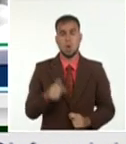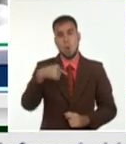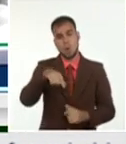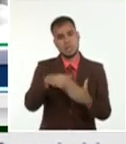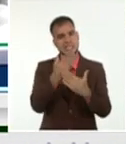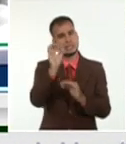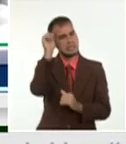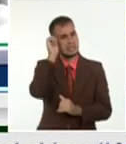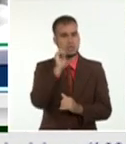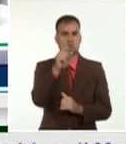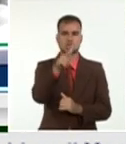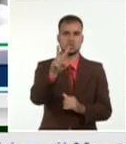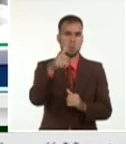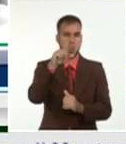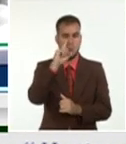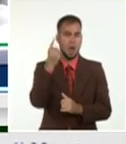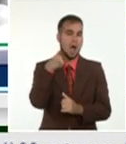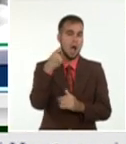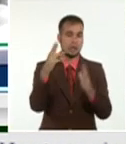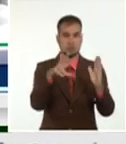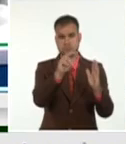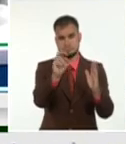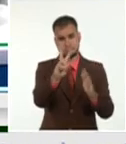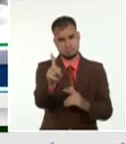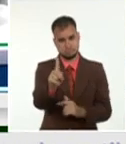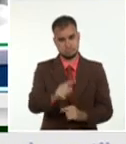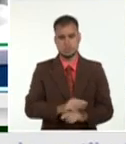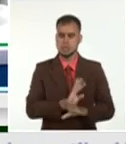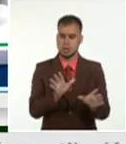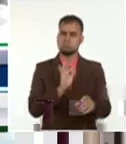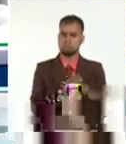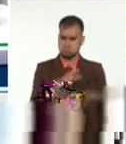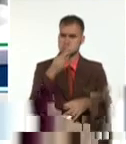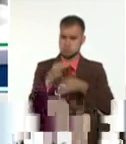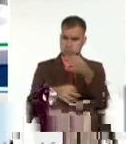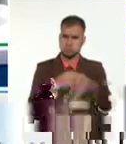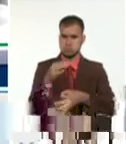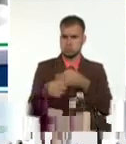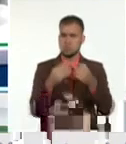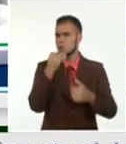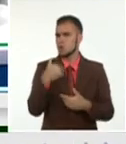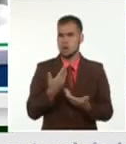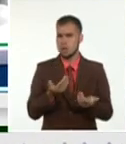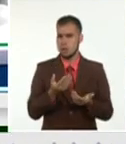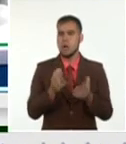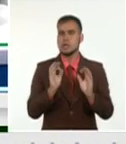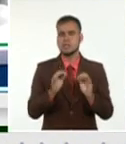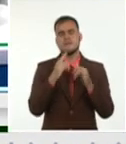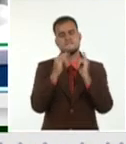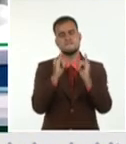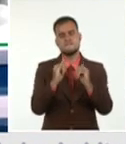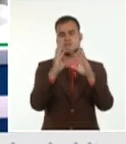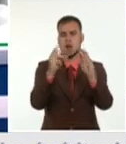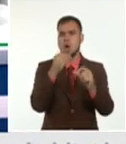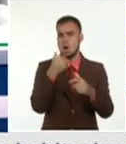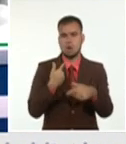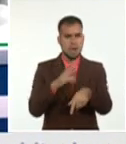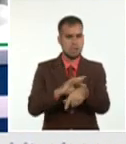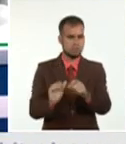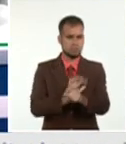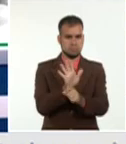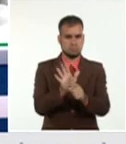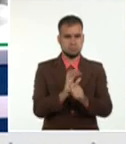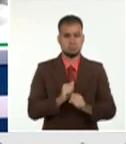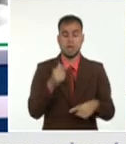año 2021 y ya todo se encuentra listo para el análisis de las principales variables en el control de la pandemia. Nos acompañará en el